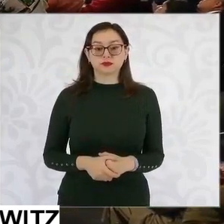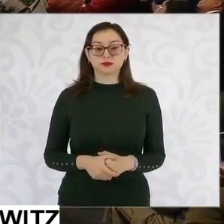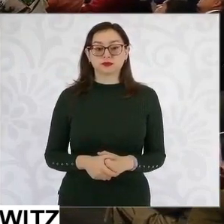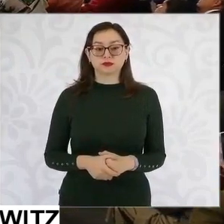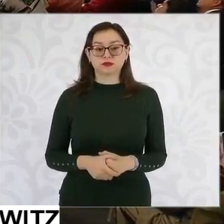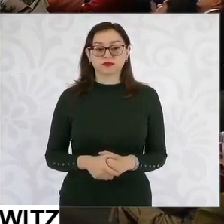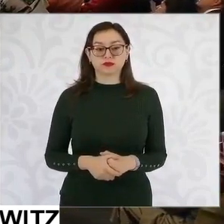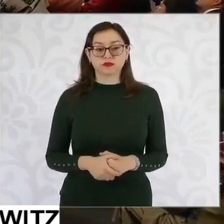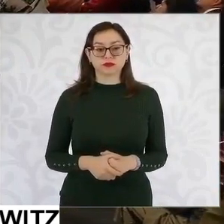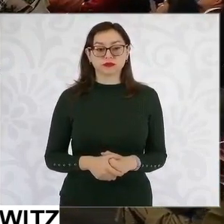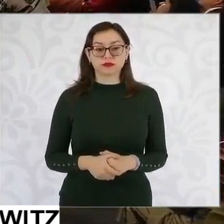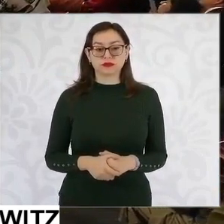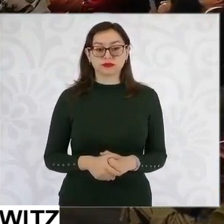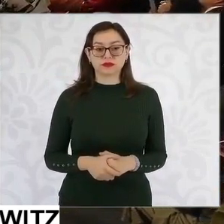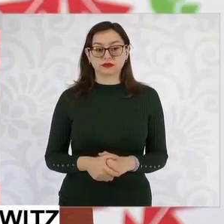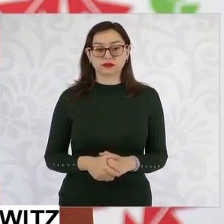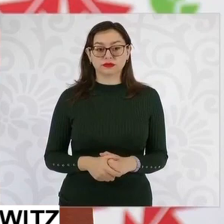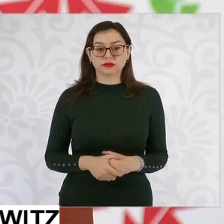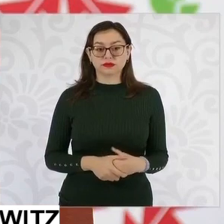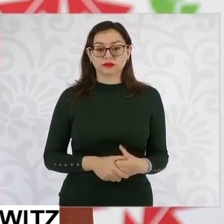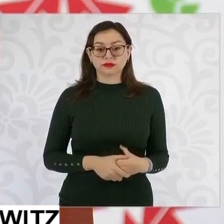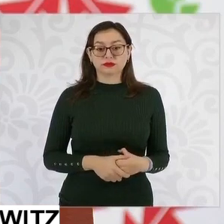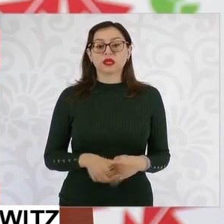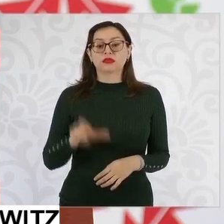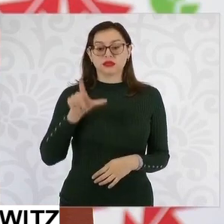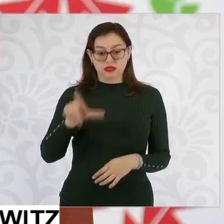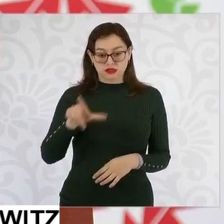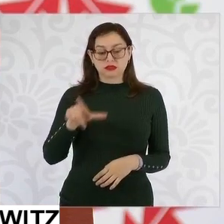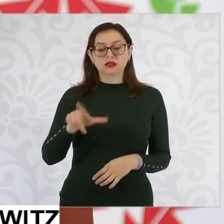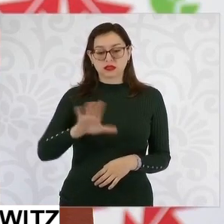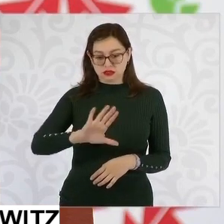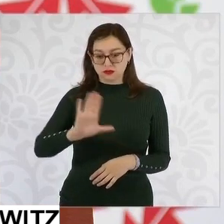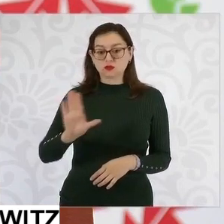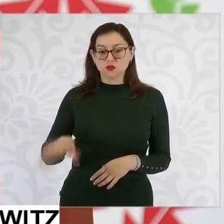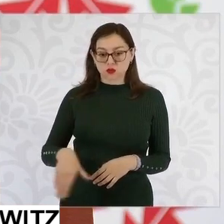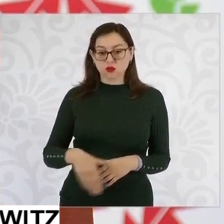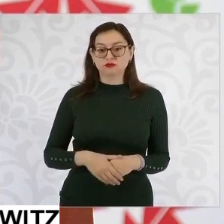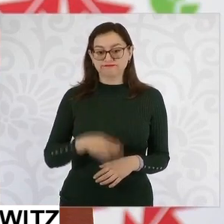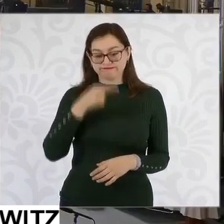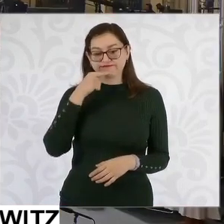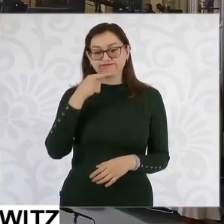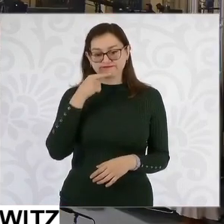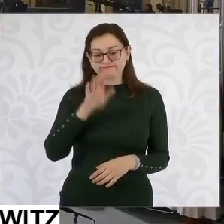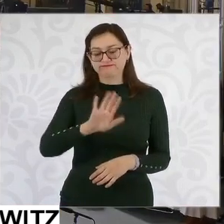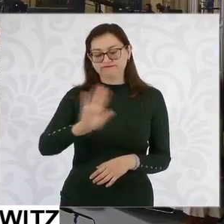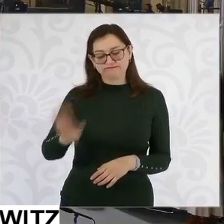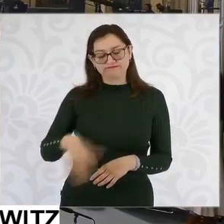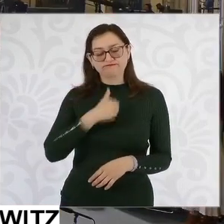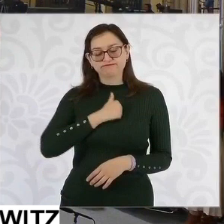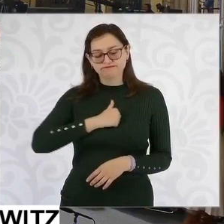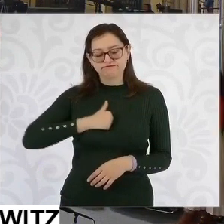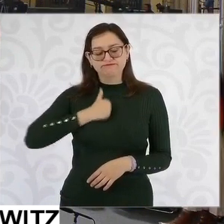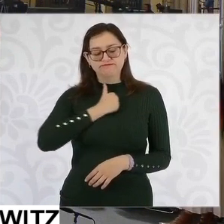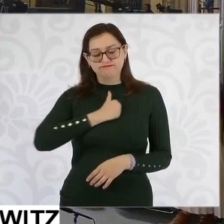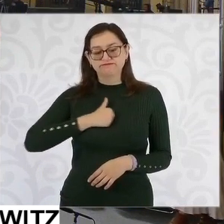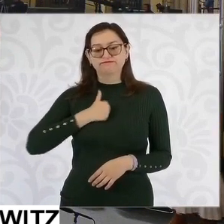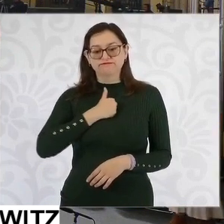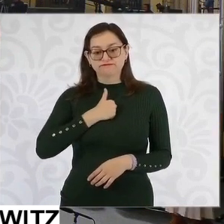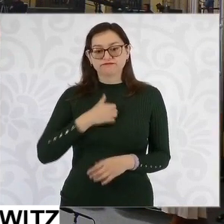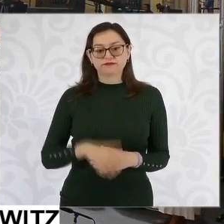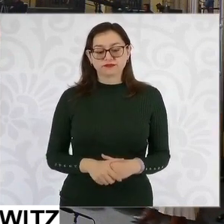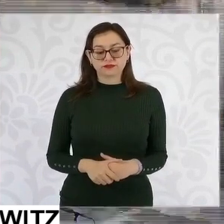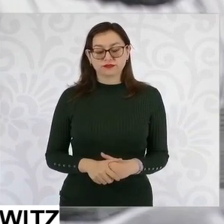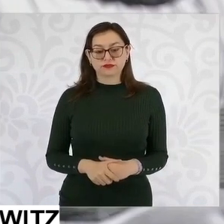Son 13 y 4, 17. 17 niños, desafortunadamente,